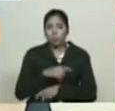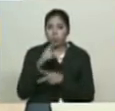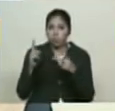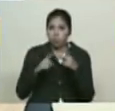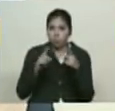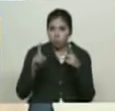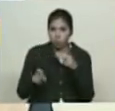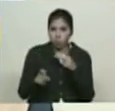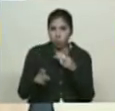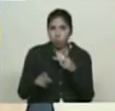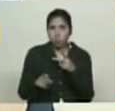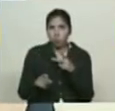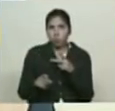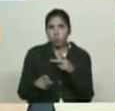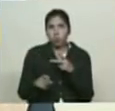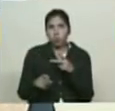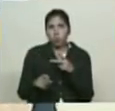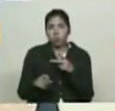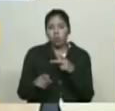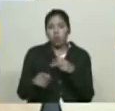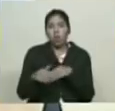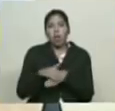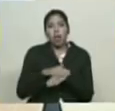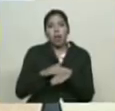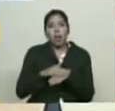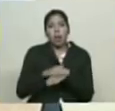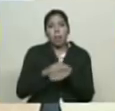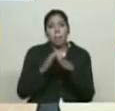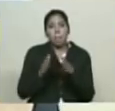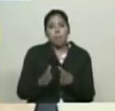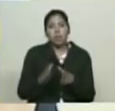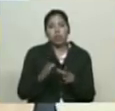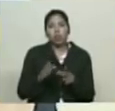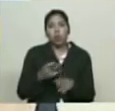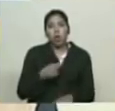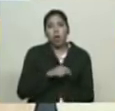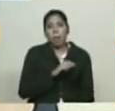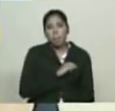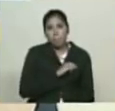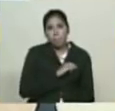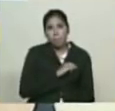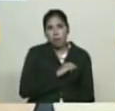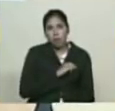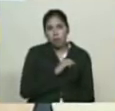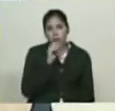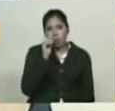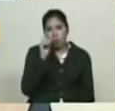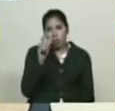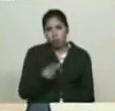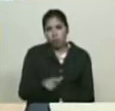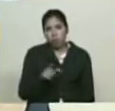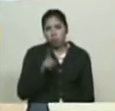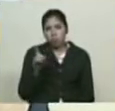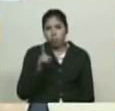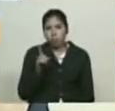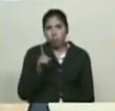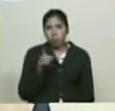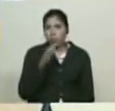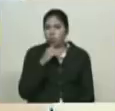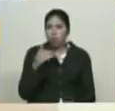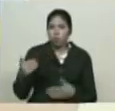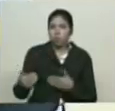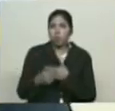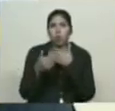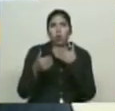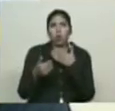está relacionada a que el ministro español de Relaciones Exteriores, Alfonso Dastis, ha dicho que no tiene nada en contra de que